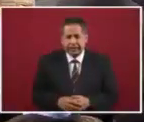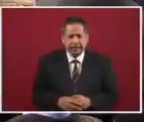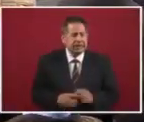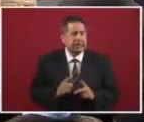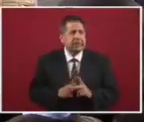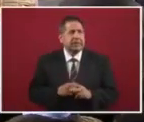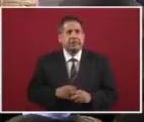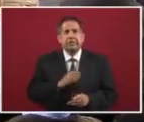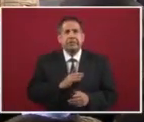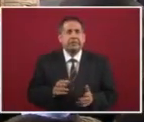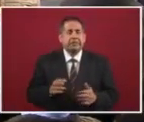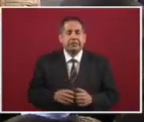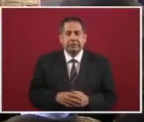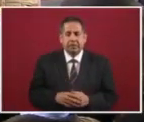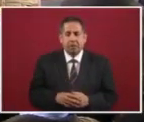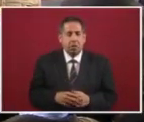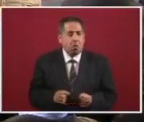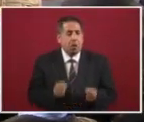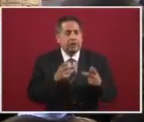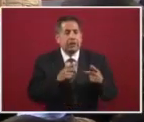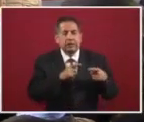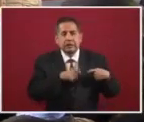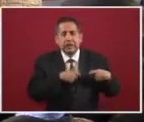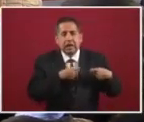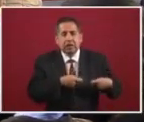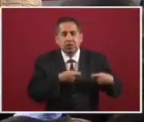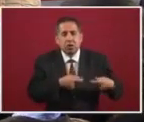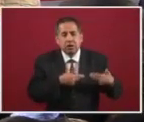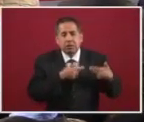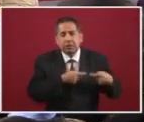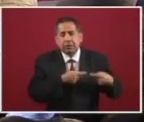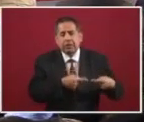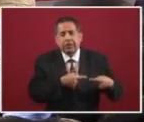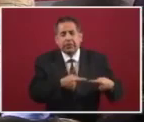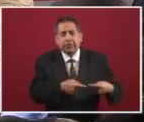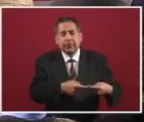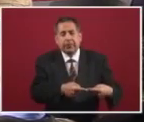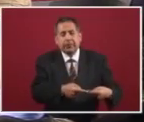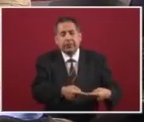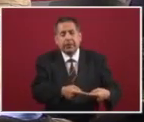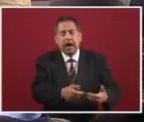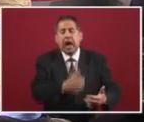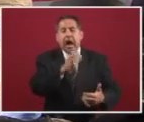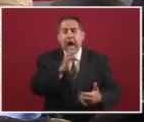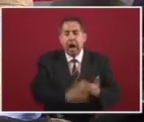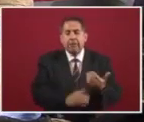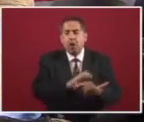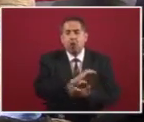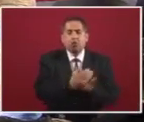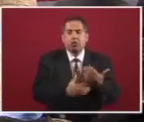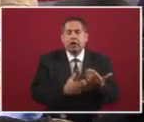Calculen cuántas generaciones tendrían que pasar.